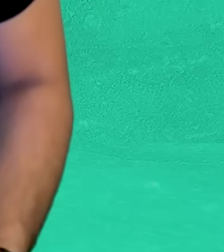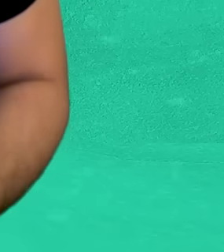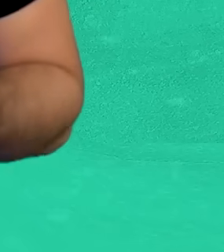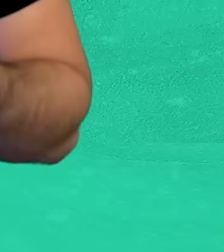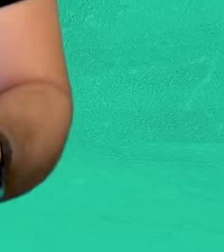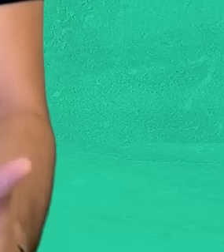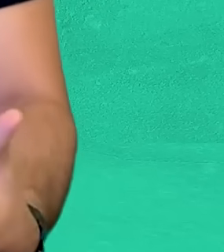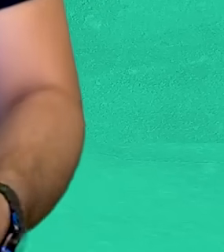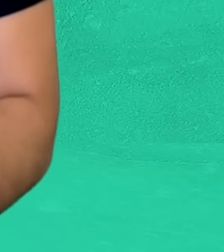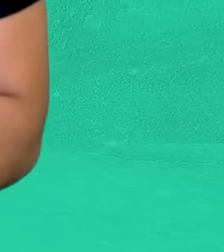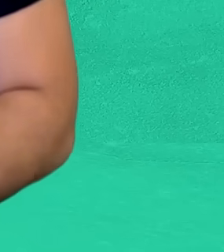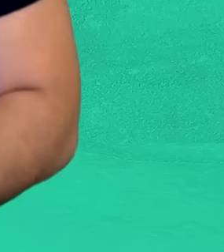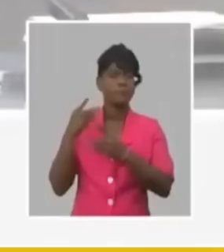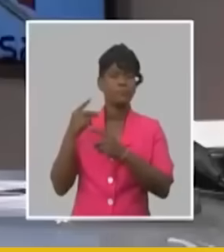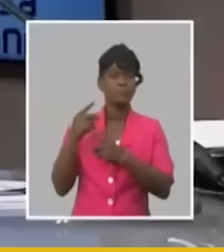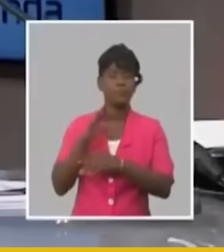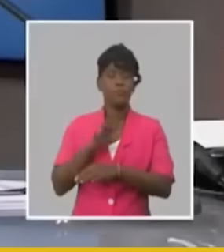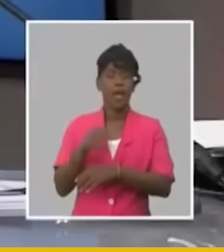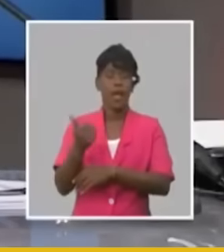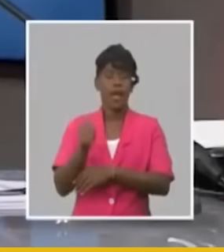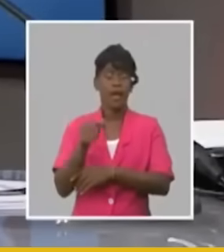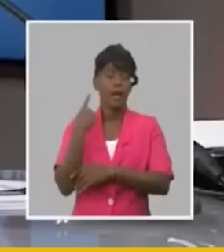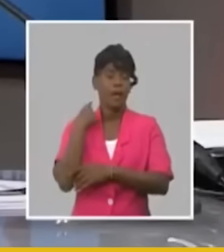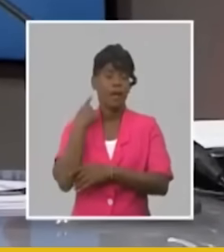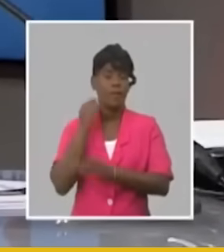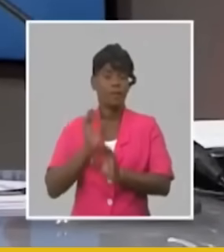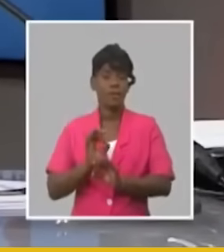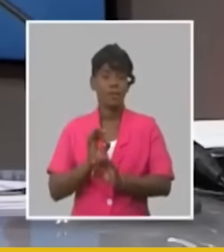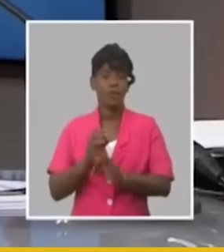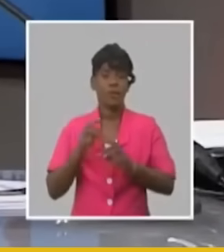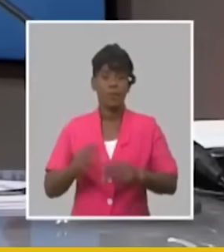desde hacía como 10 años. Llevamos 10 años